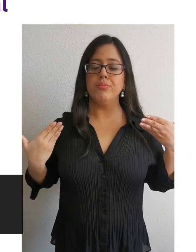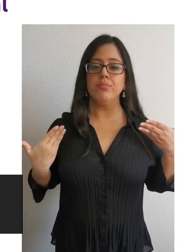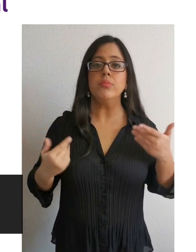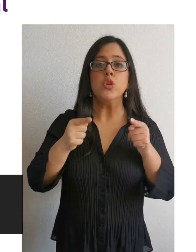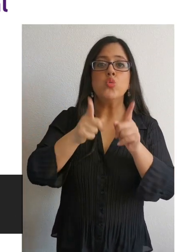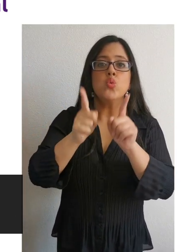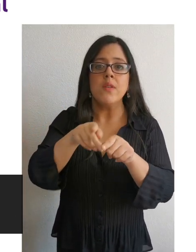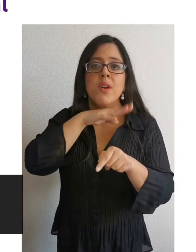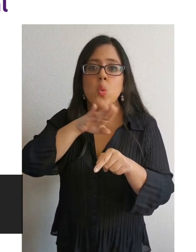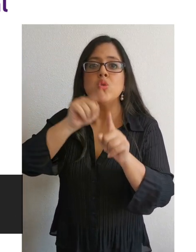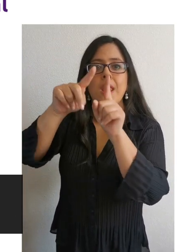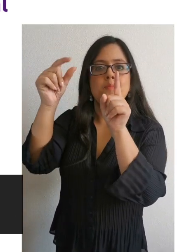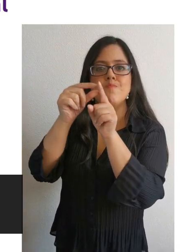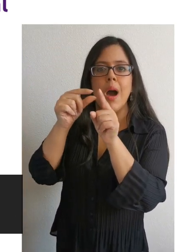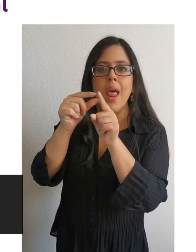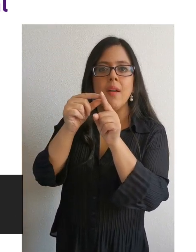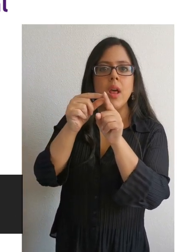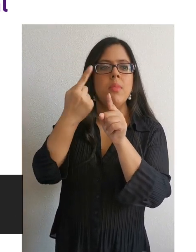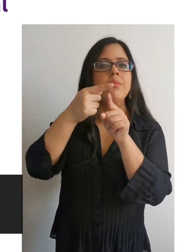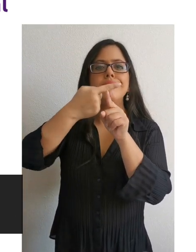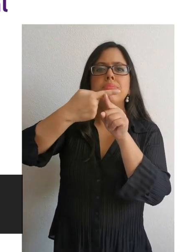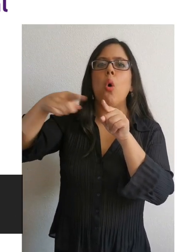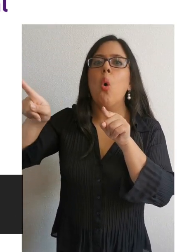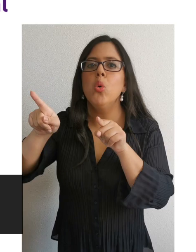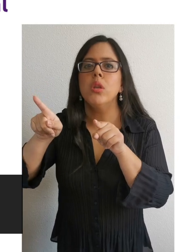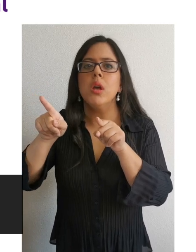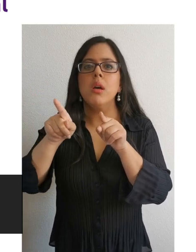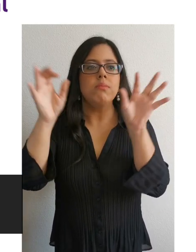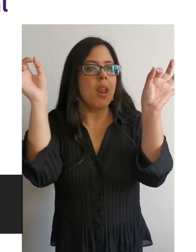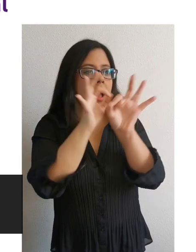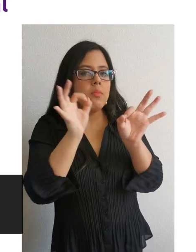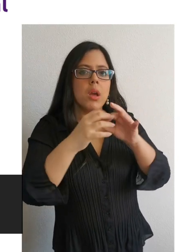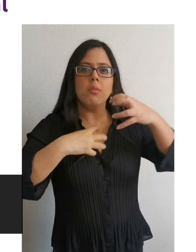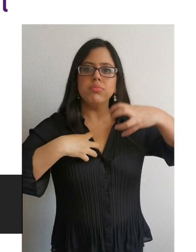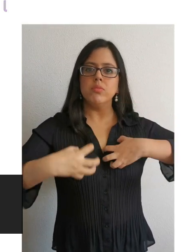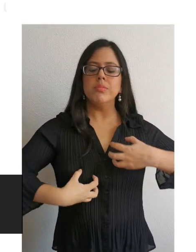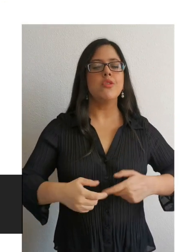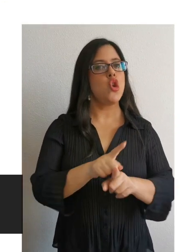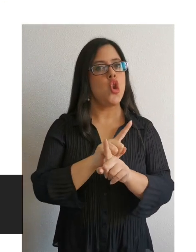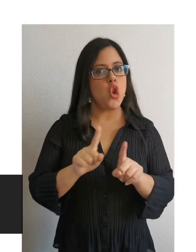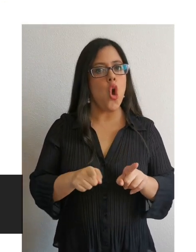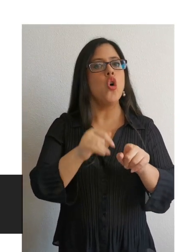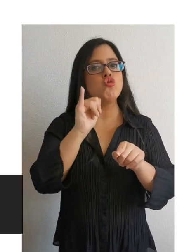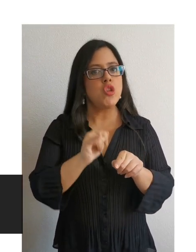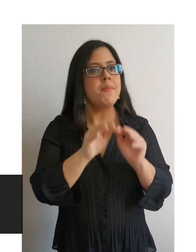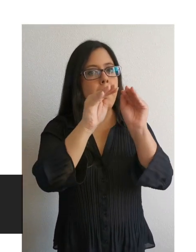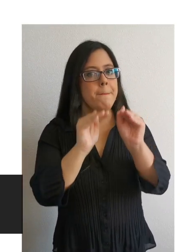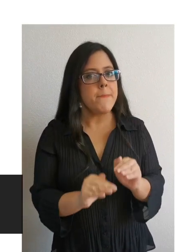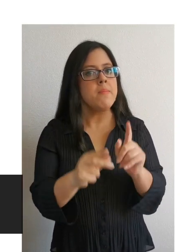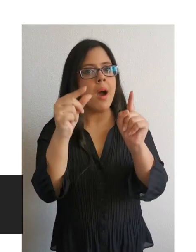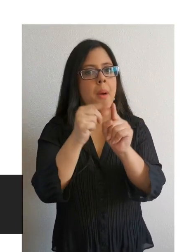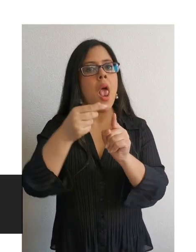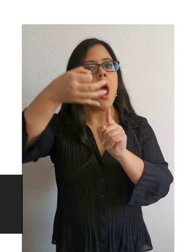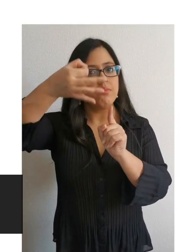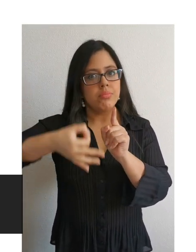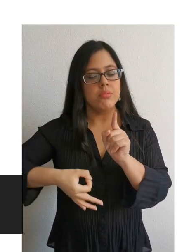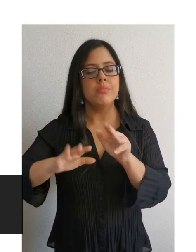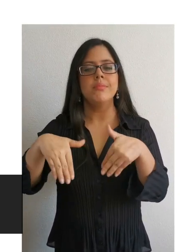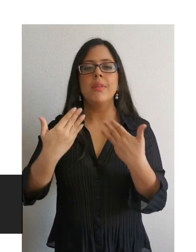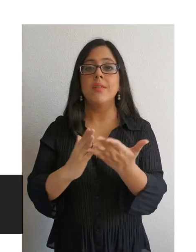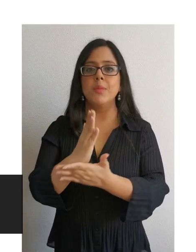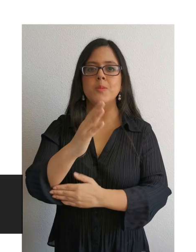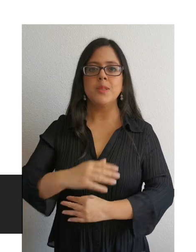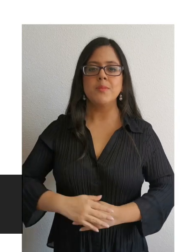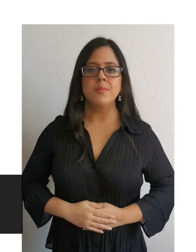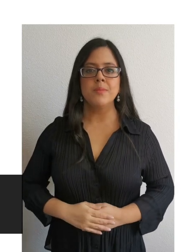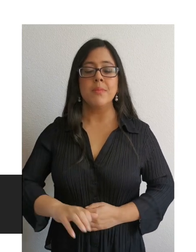y debes ocupar esta terminología y no otra para ubicar o describir una estructura anatómica. Comencemos